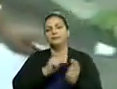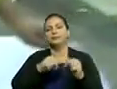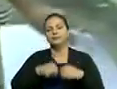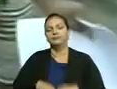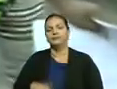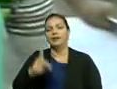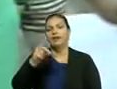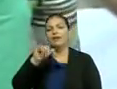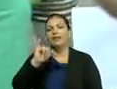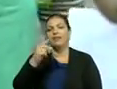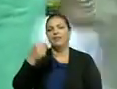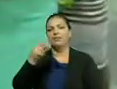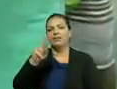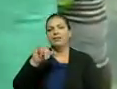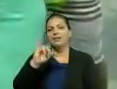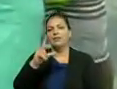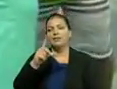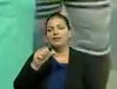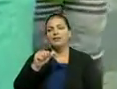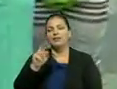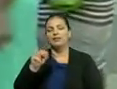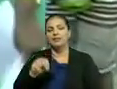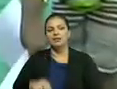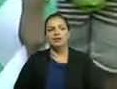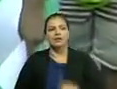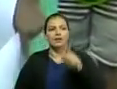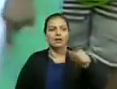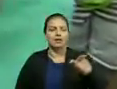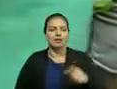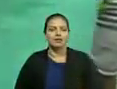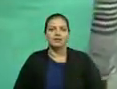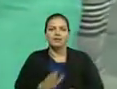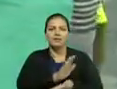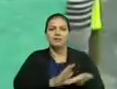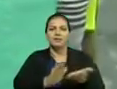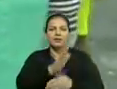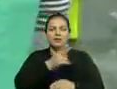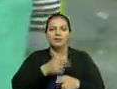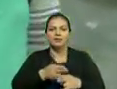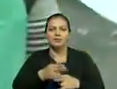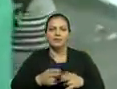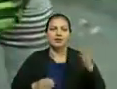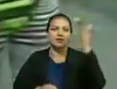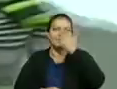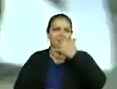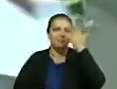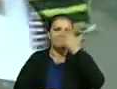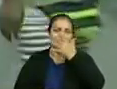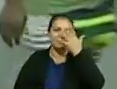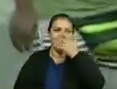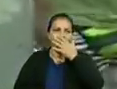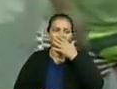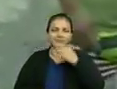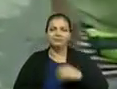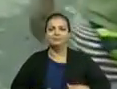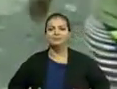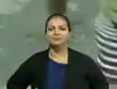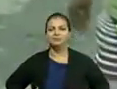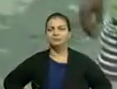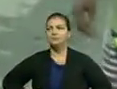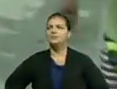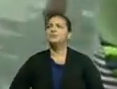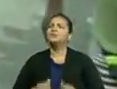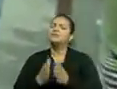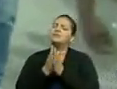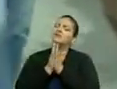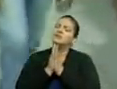la cooperativa y la cooperativa Esmeralda Chiquito. ¿Qué piden ustedes por acá? Alcantarillado, que vengan a